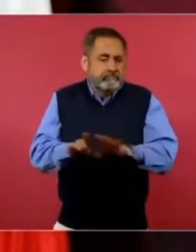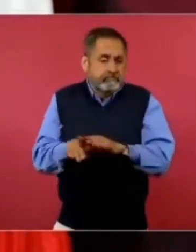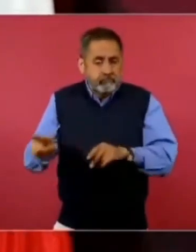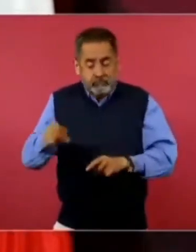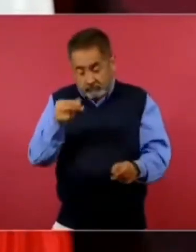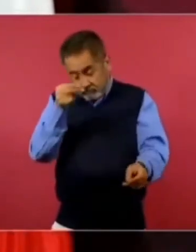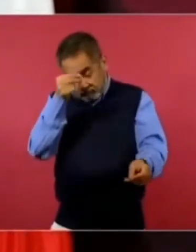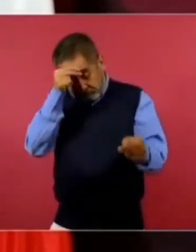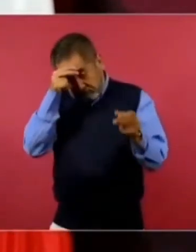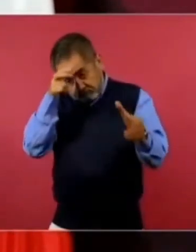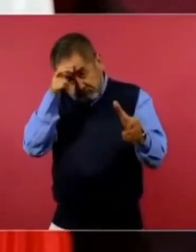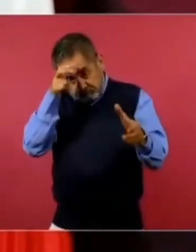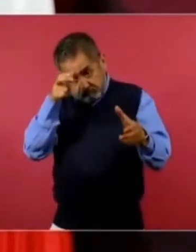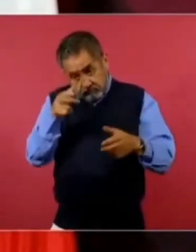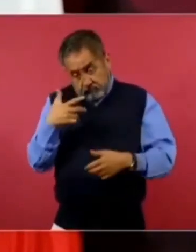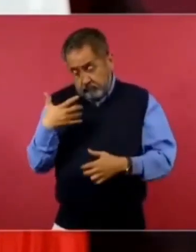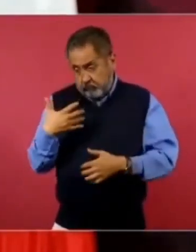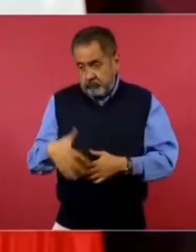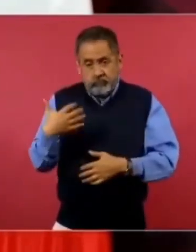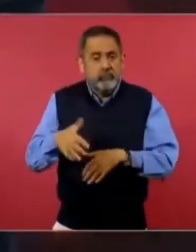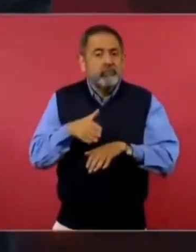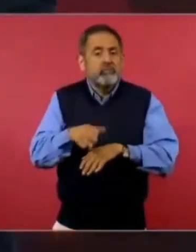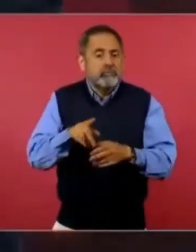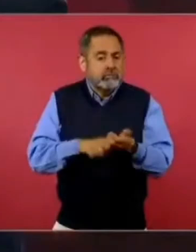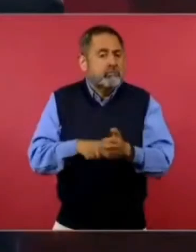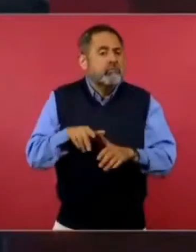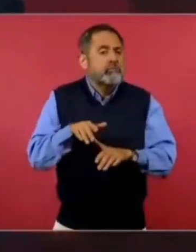bastante sobre